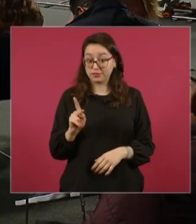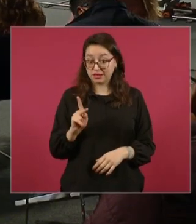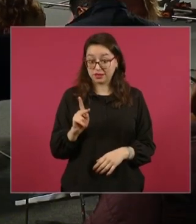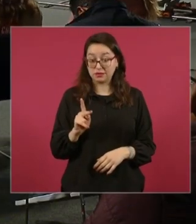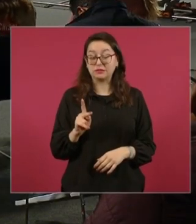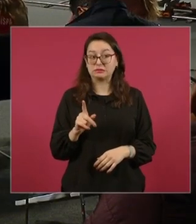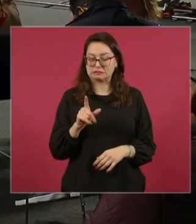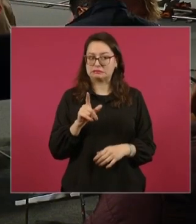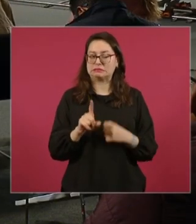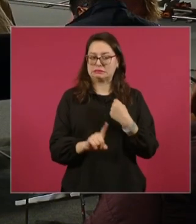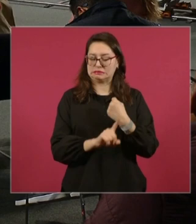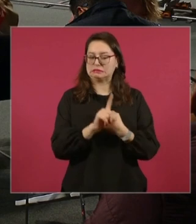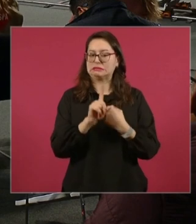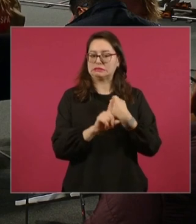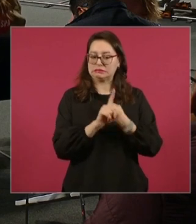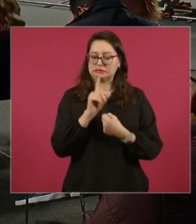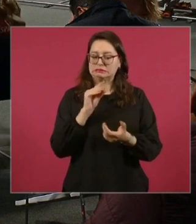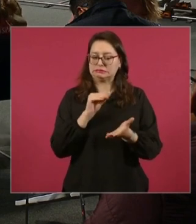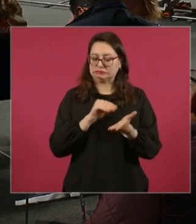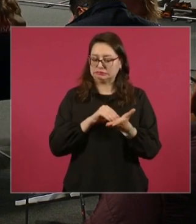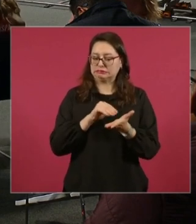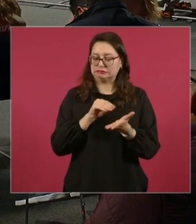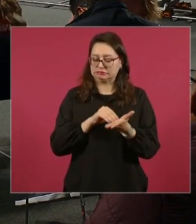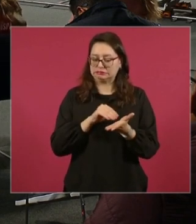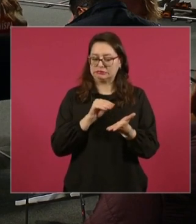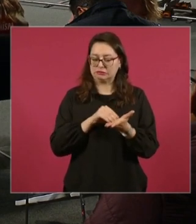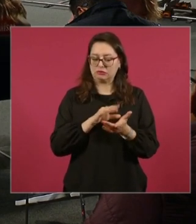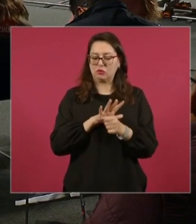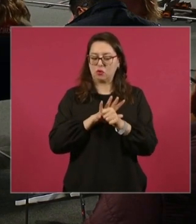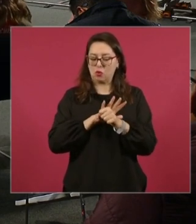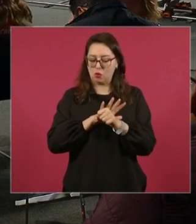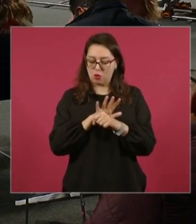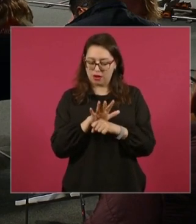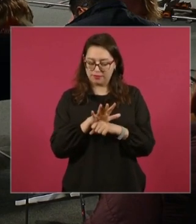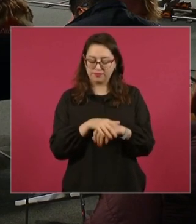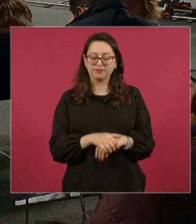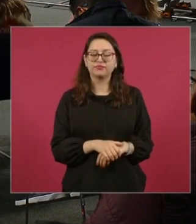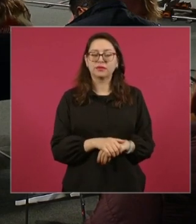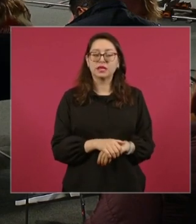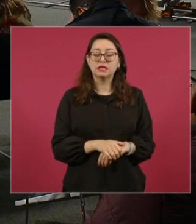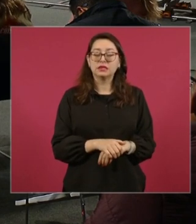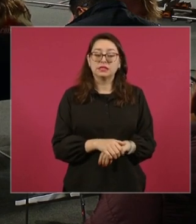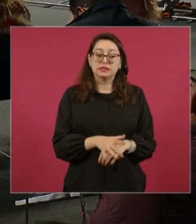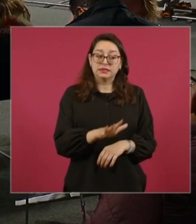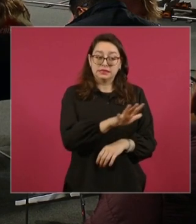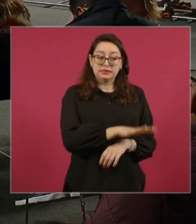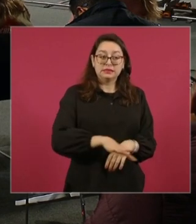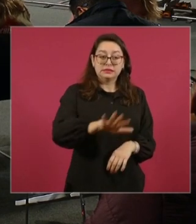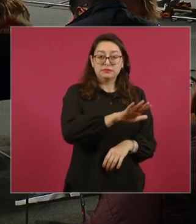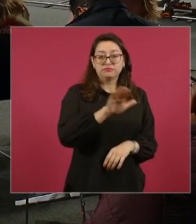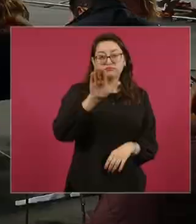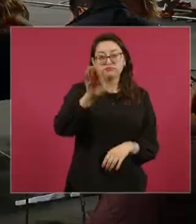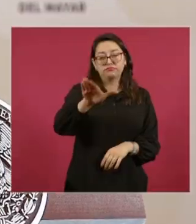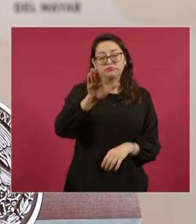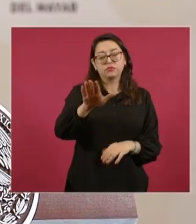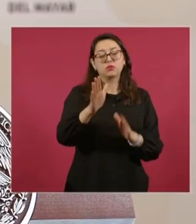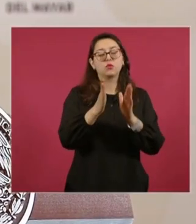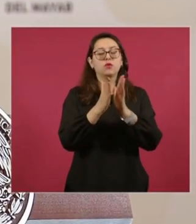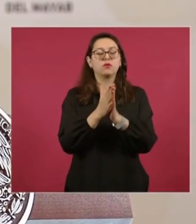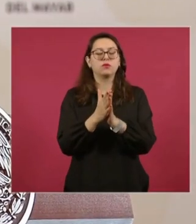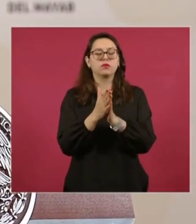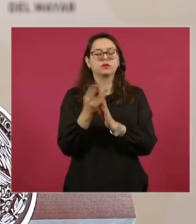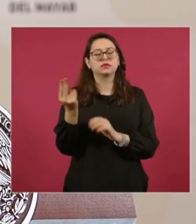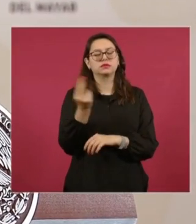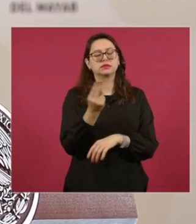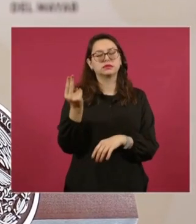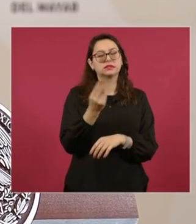Los pobladores originarios de Mismaloya le piden de nueva cuenta el apoyo para ir a la raíz histórica.